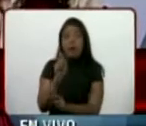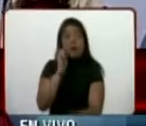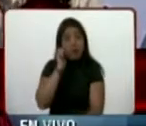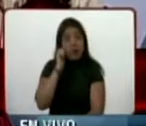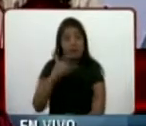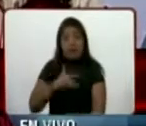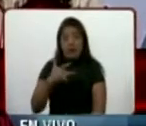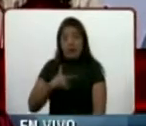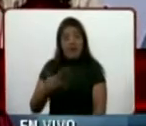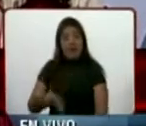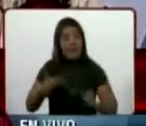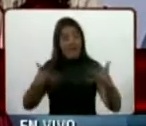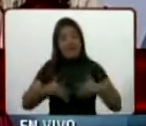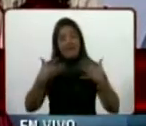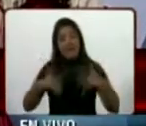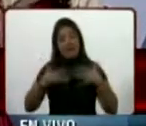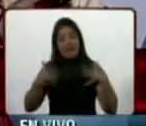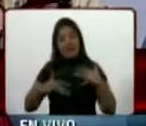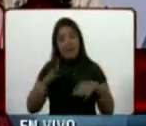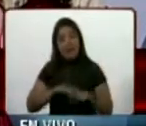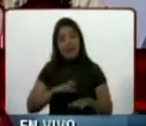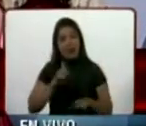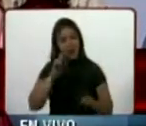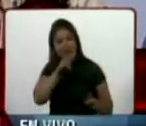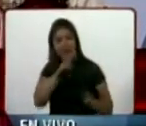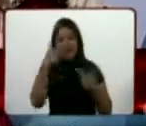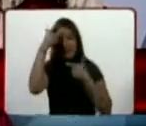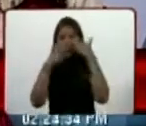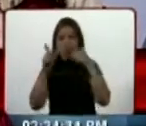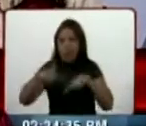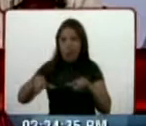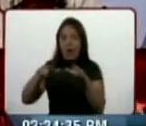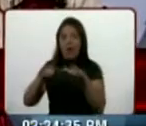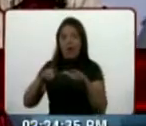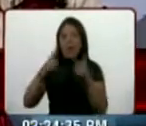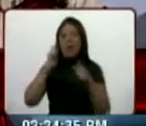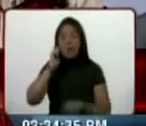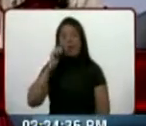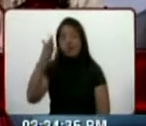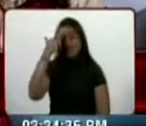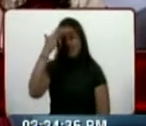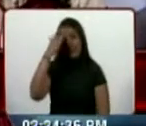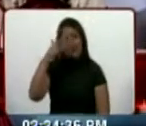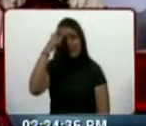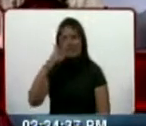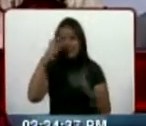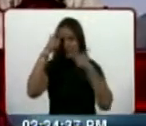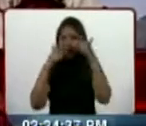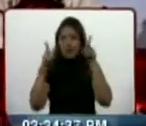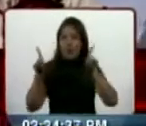sienten felices. Cuando llegaba el comandante Chávez a un sitio, la mujer sabía que era Chávez y ella.